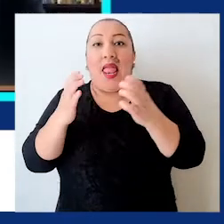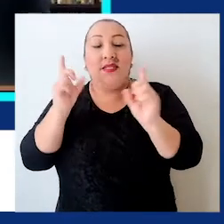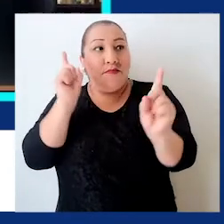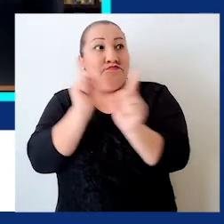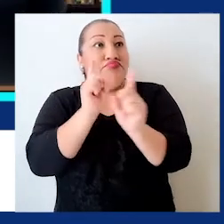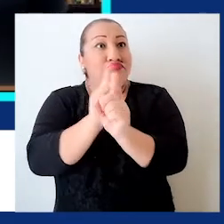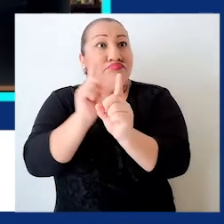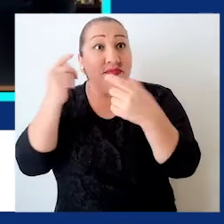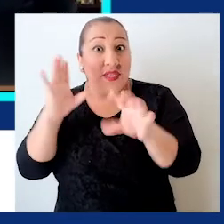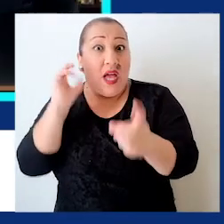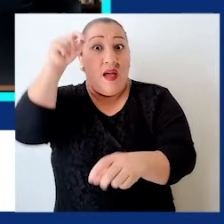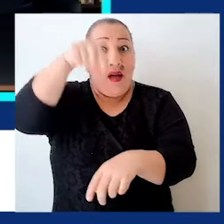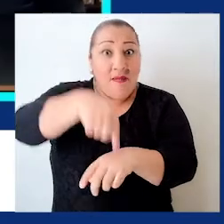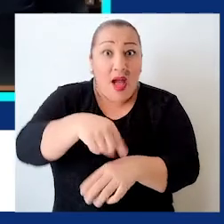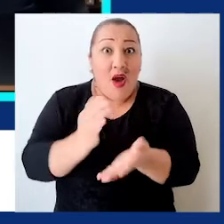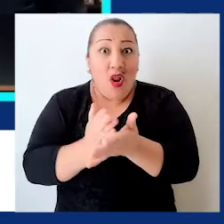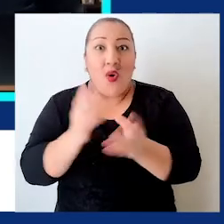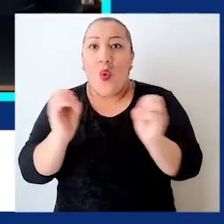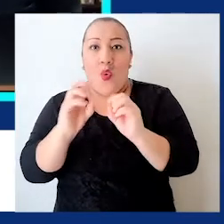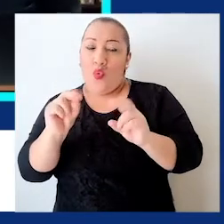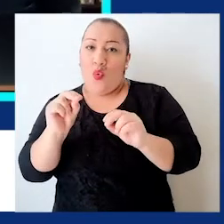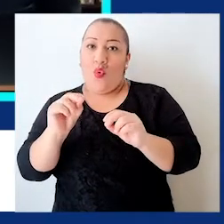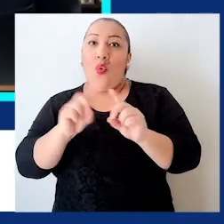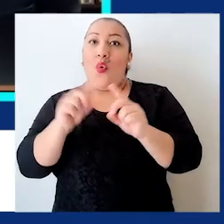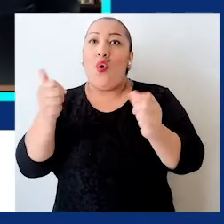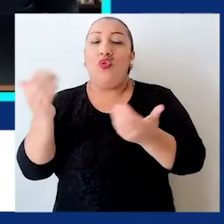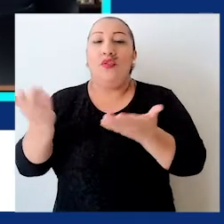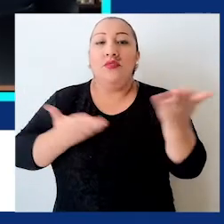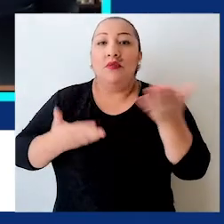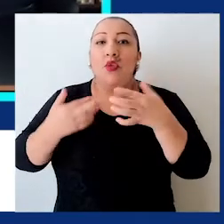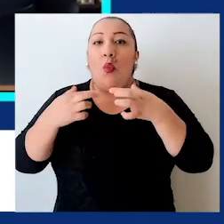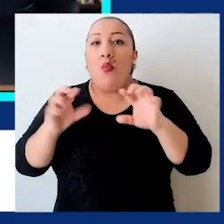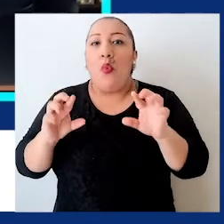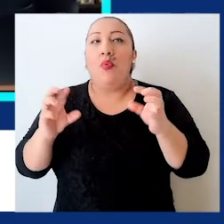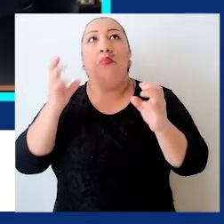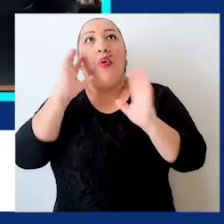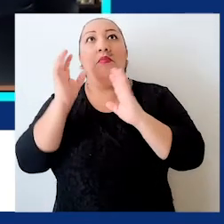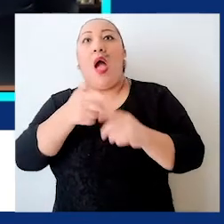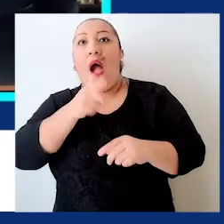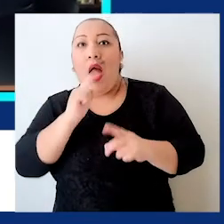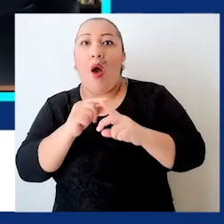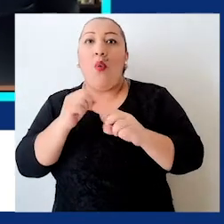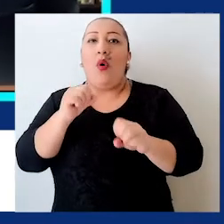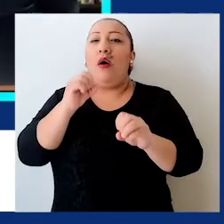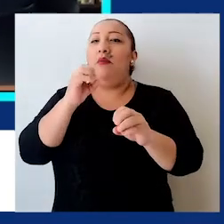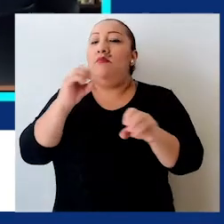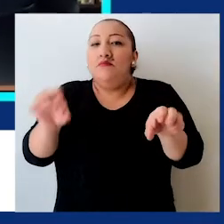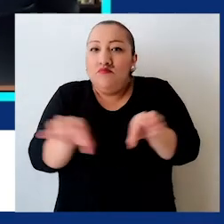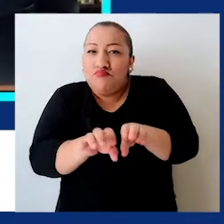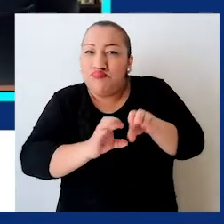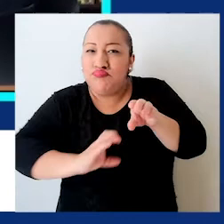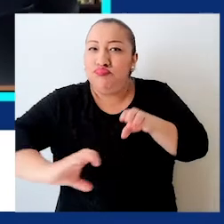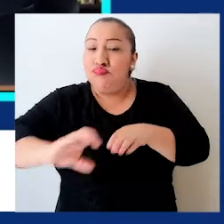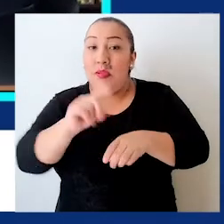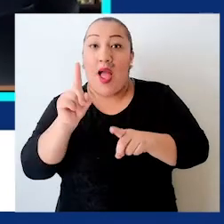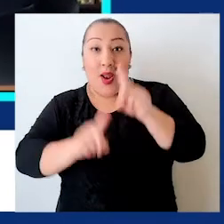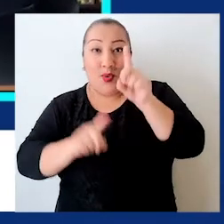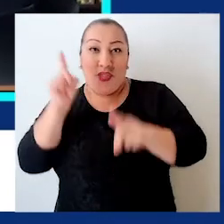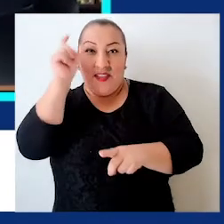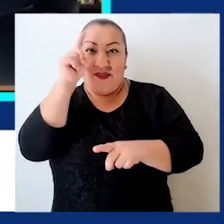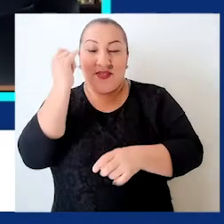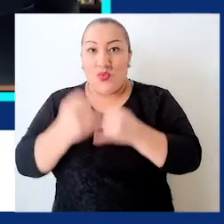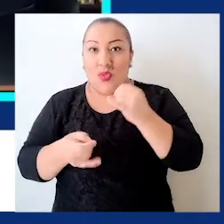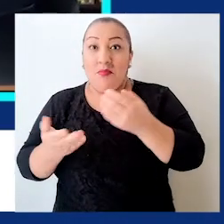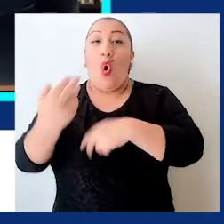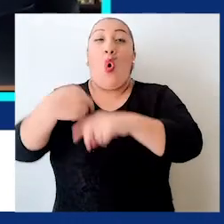presenciales? Y por otro lado, el acceso a servicios públicos como el agua y el saneamiento, ¿dificultaría esta vuelta